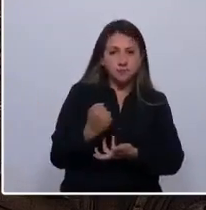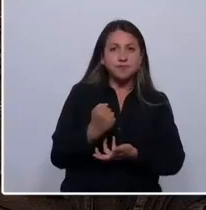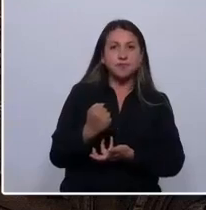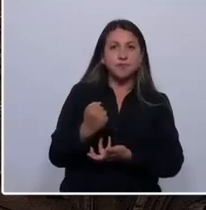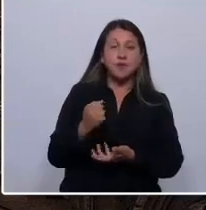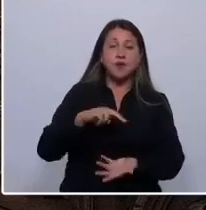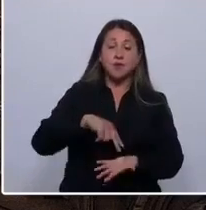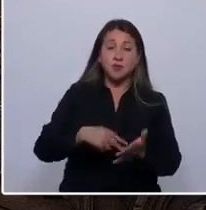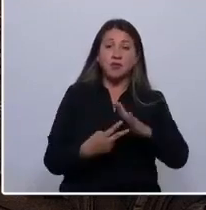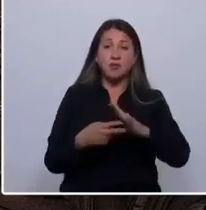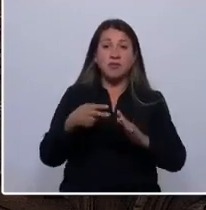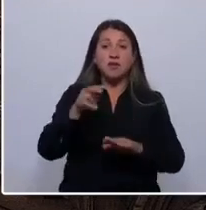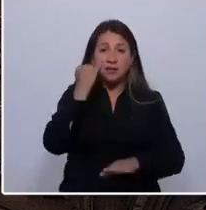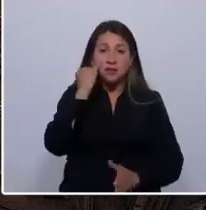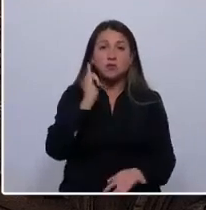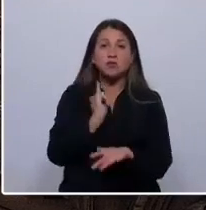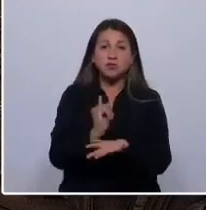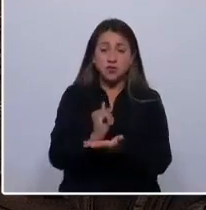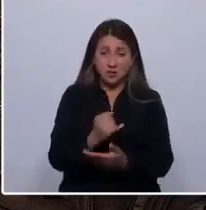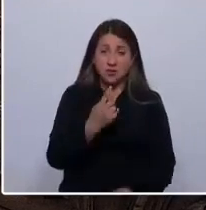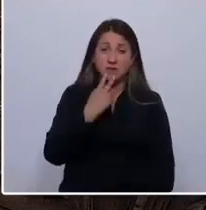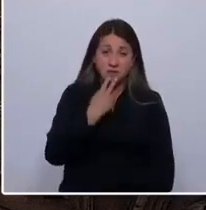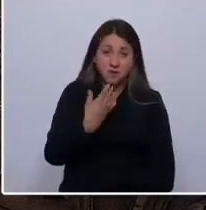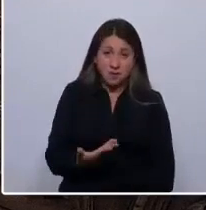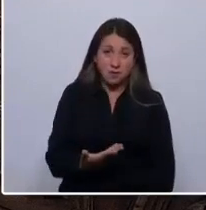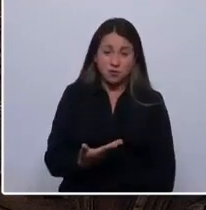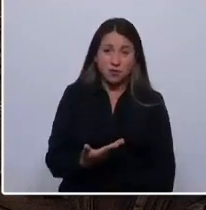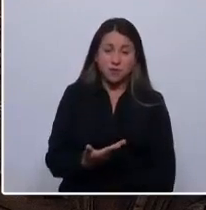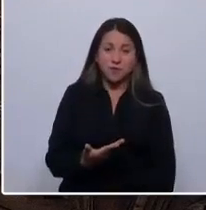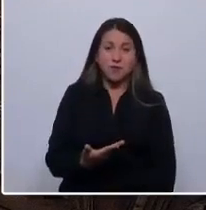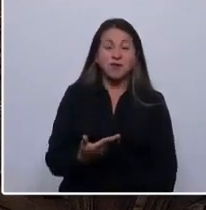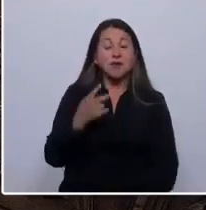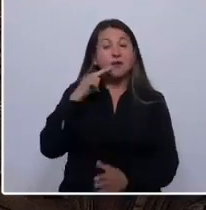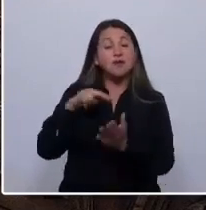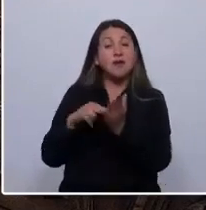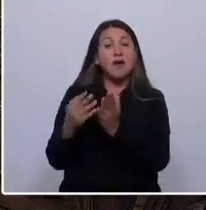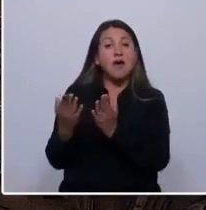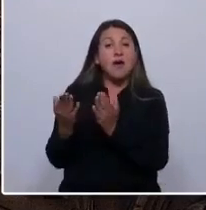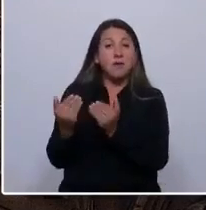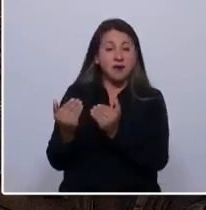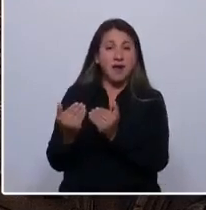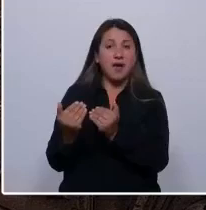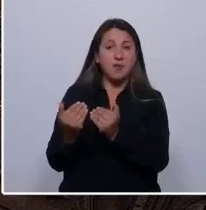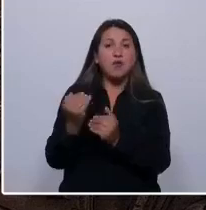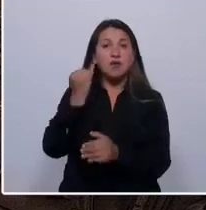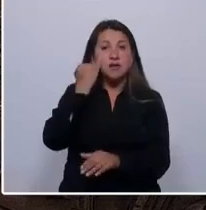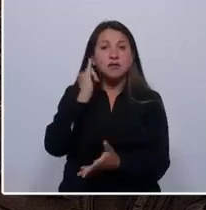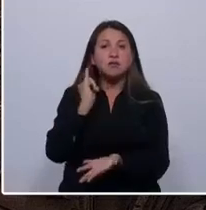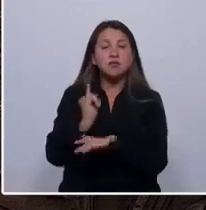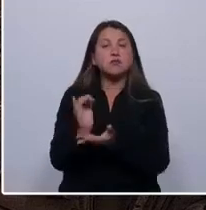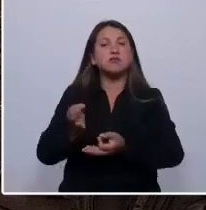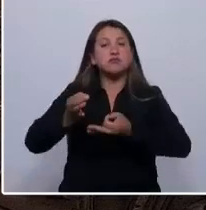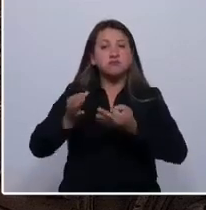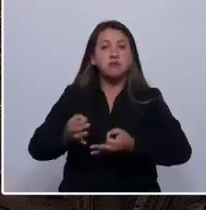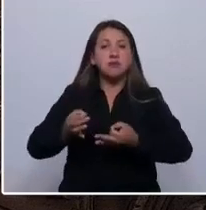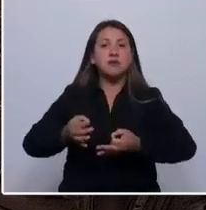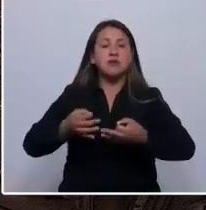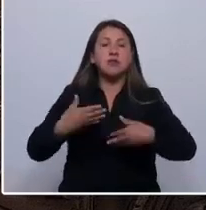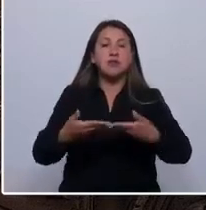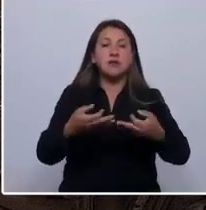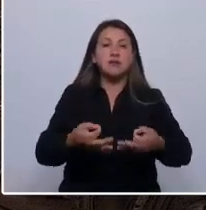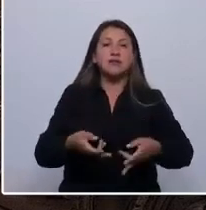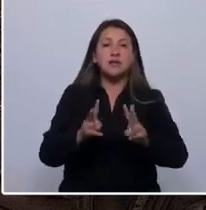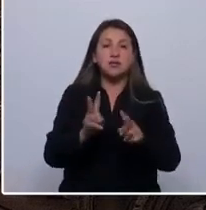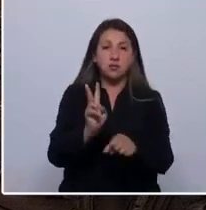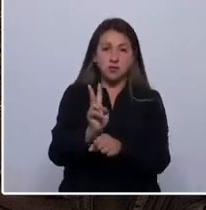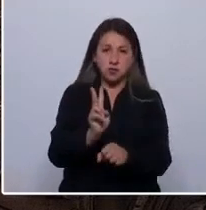crisis institucional que estamos viviendo. Aspiramos a una institucionalidad garante de los derechos de los